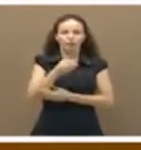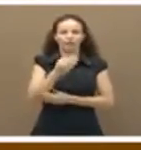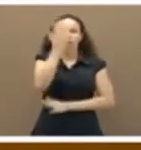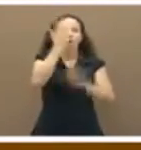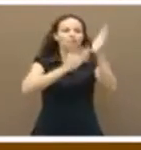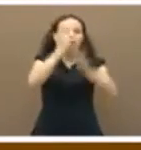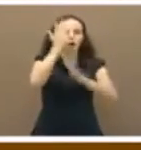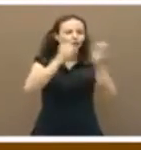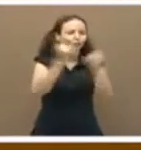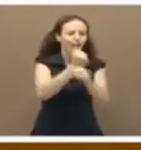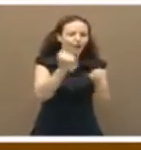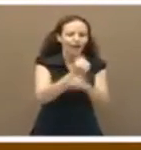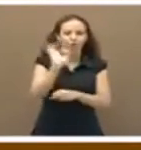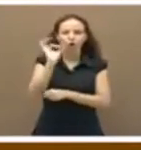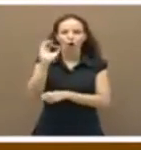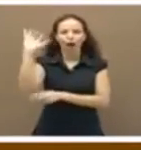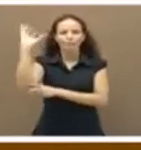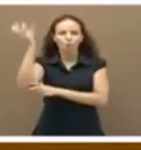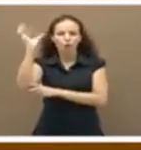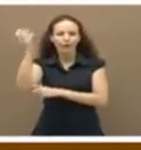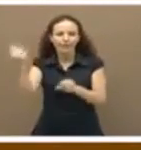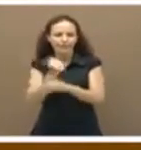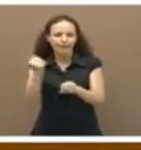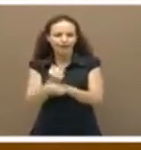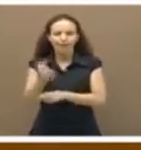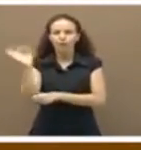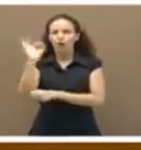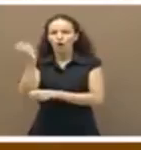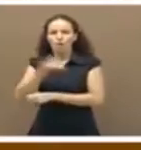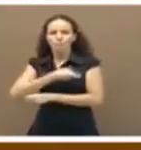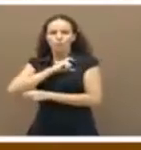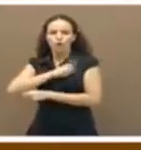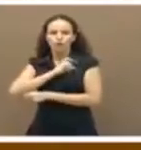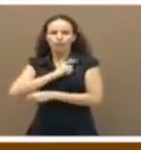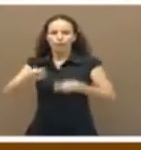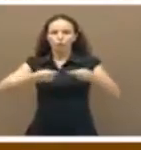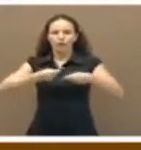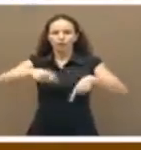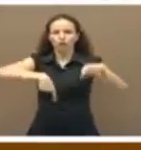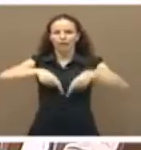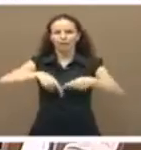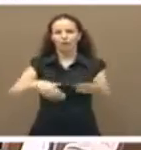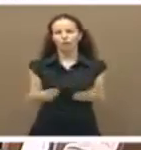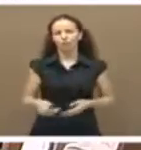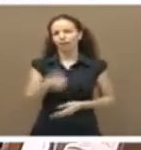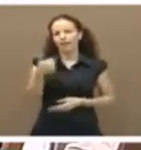conduciendo una ambulancia o regulando el tráfico para la seguridad vial. Nada más y muchas gracias.